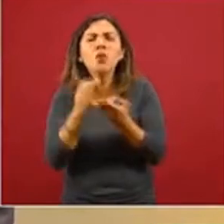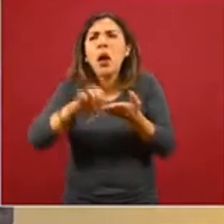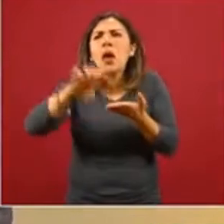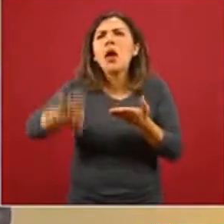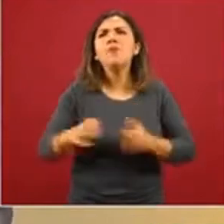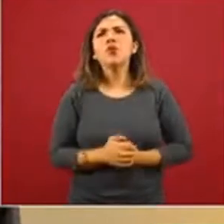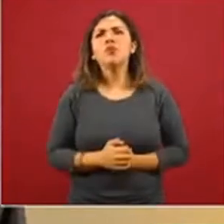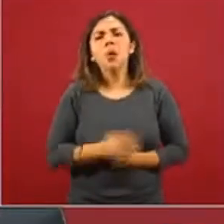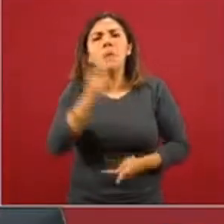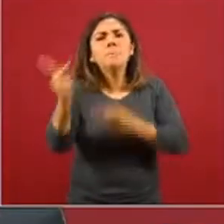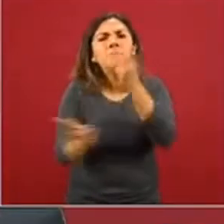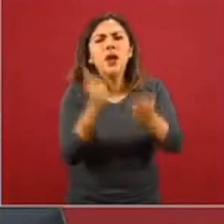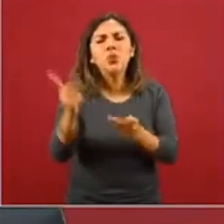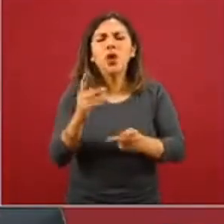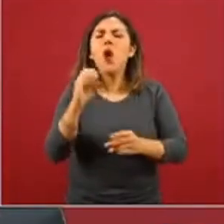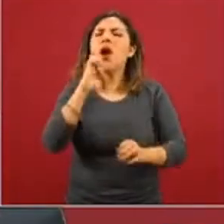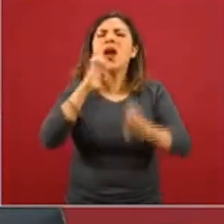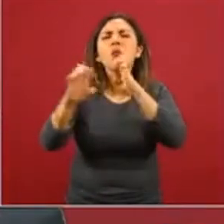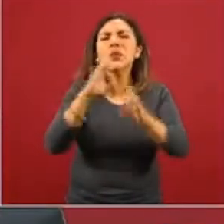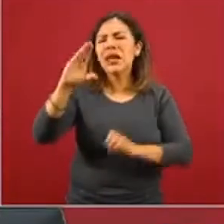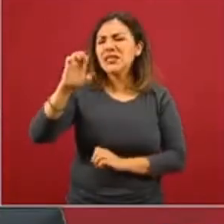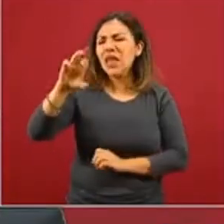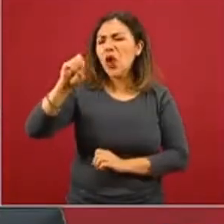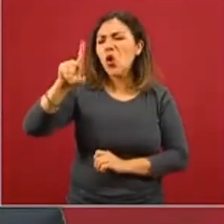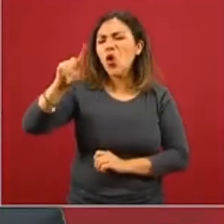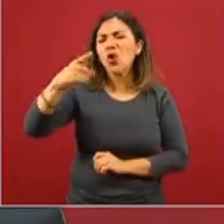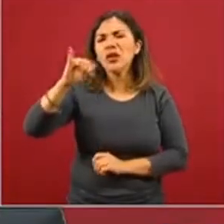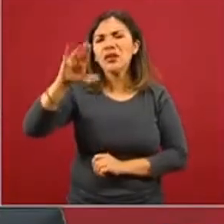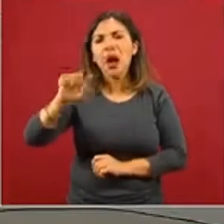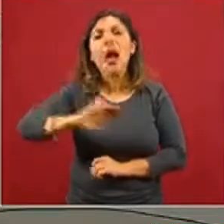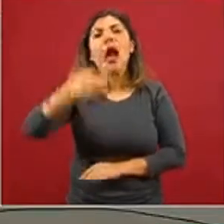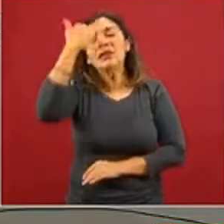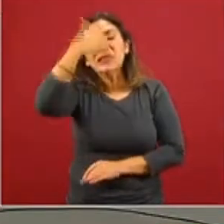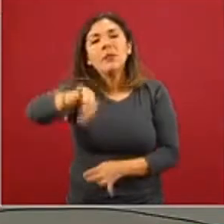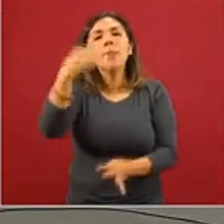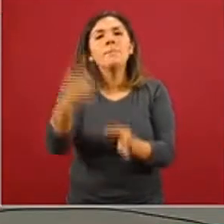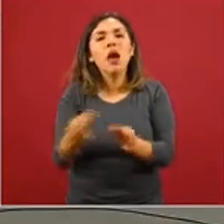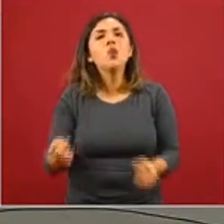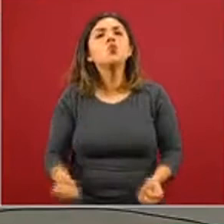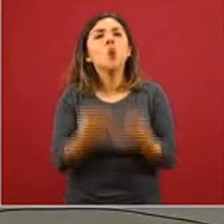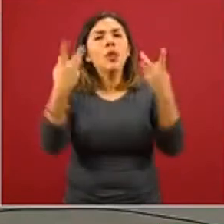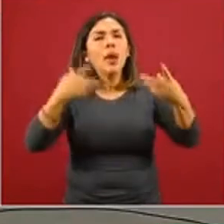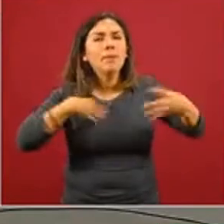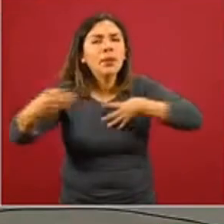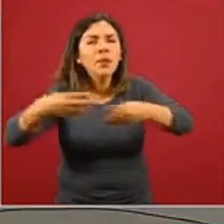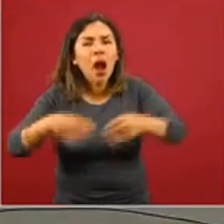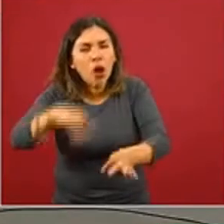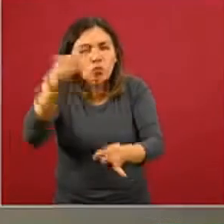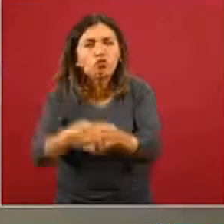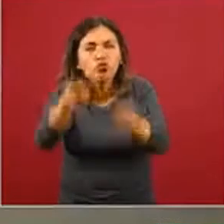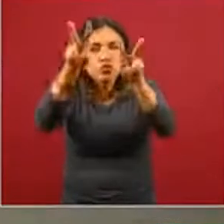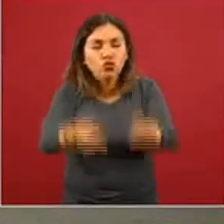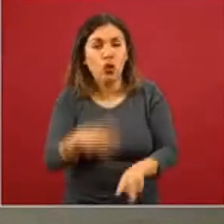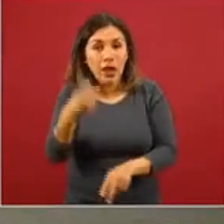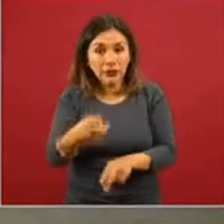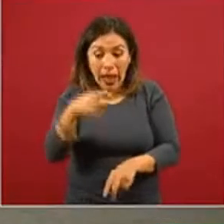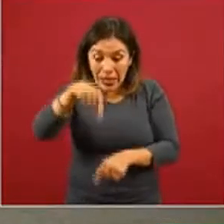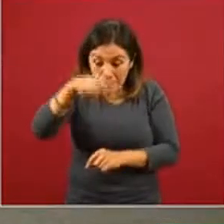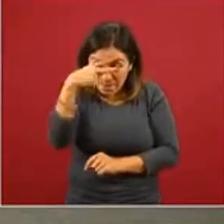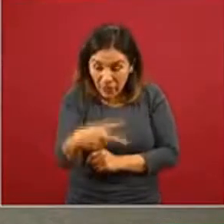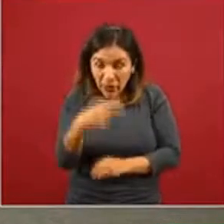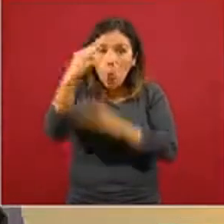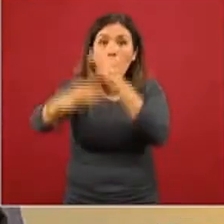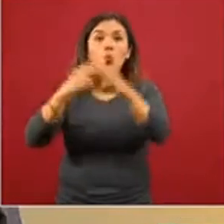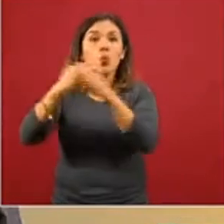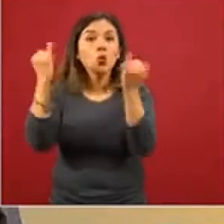ejemplo, encuestas serológicas, sabremos el tamaño real de esta epidemia en México y en el mundo. Hace unos pocos días los